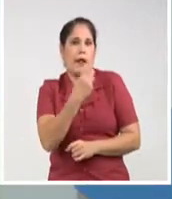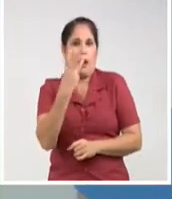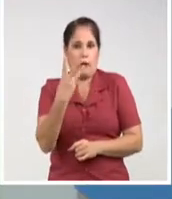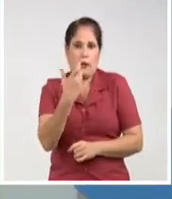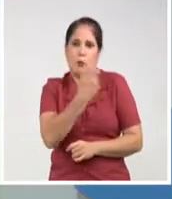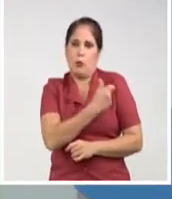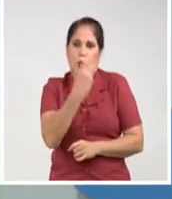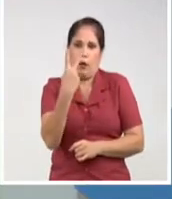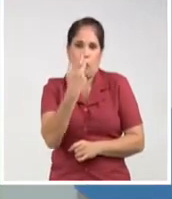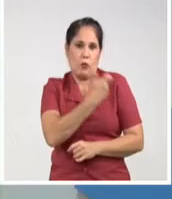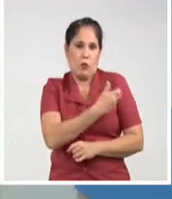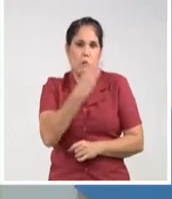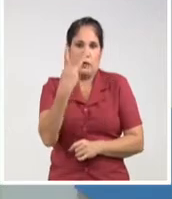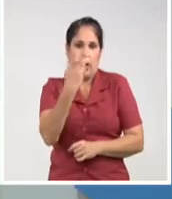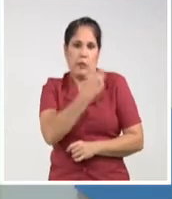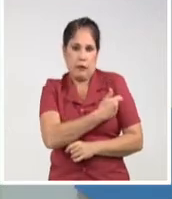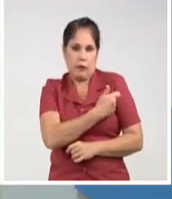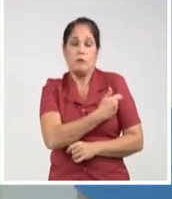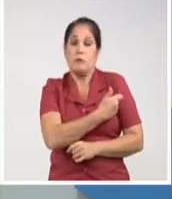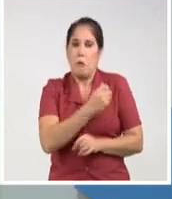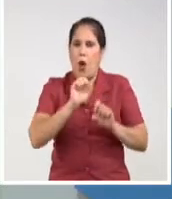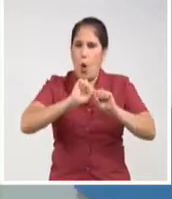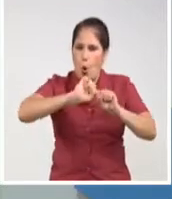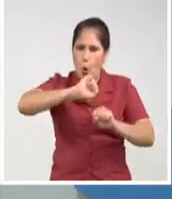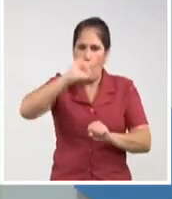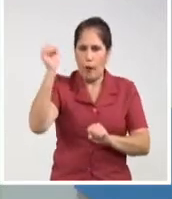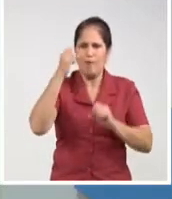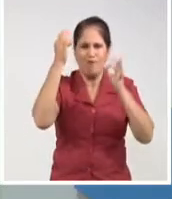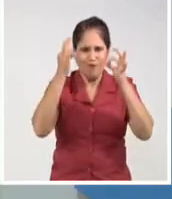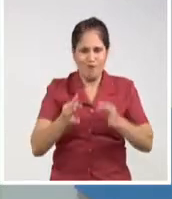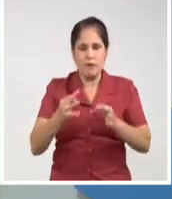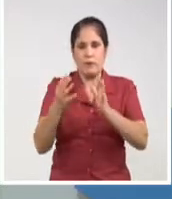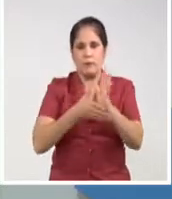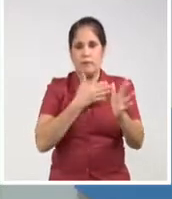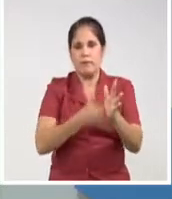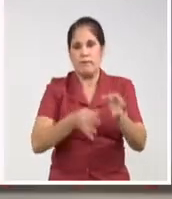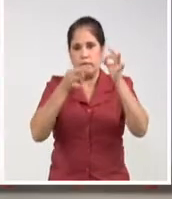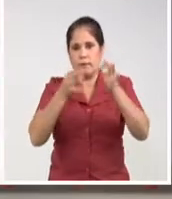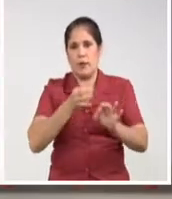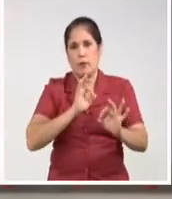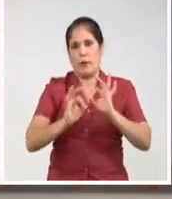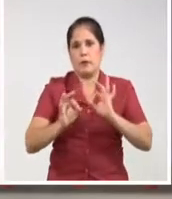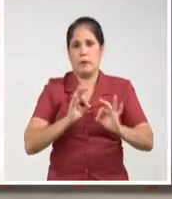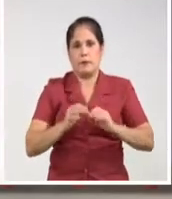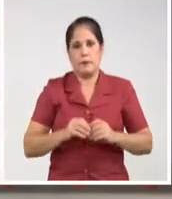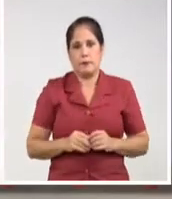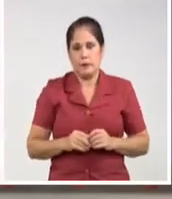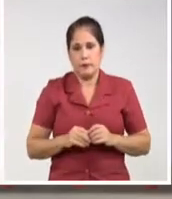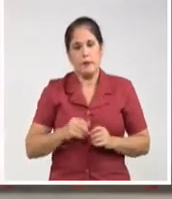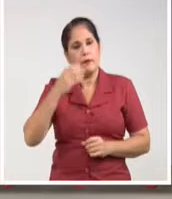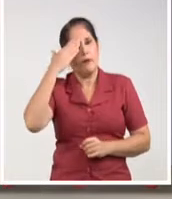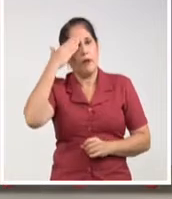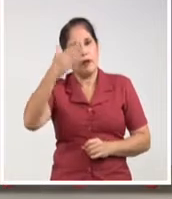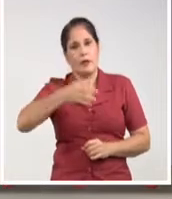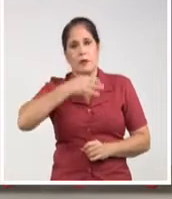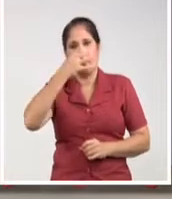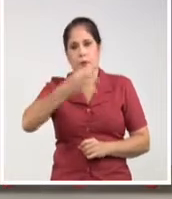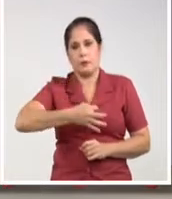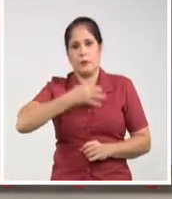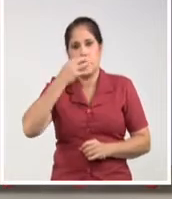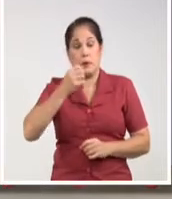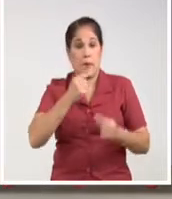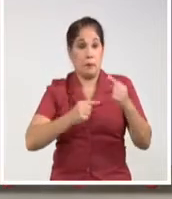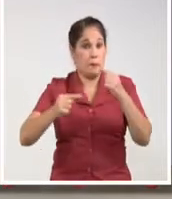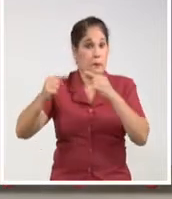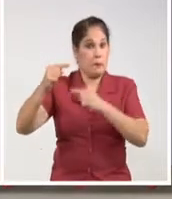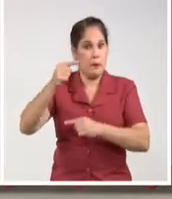3 dosis de la vacuna para lograr una verdadera protección. Yo le agradezco la explicación, doctora, sobre todo en el